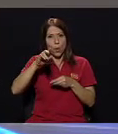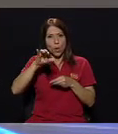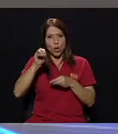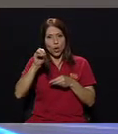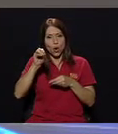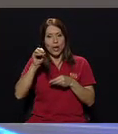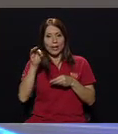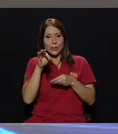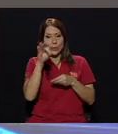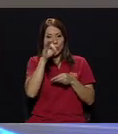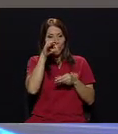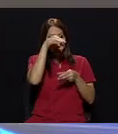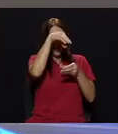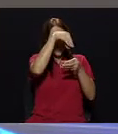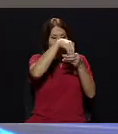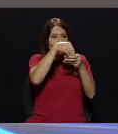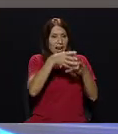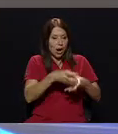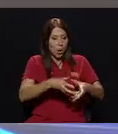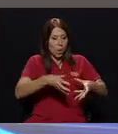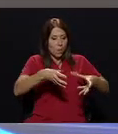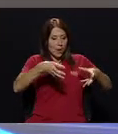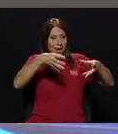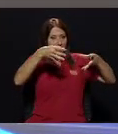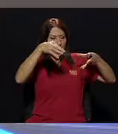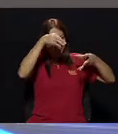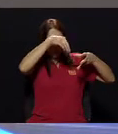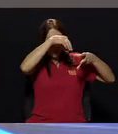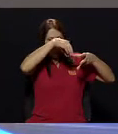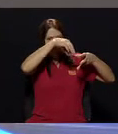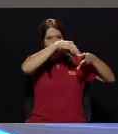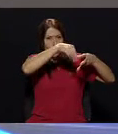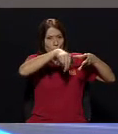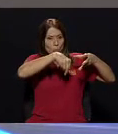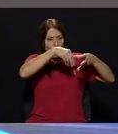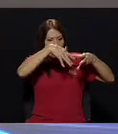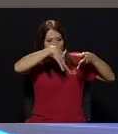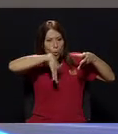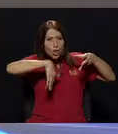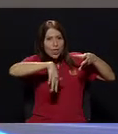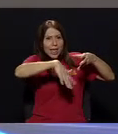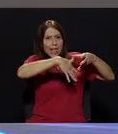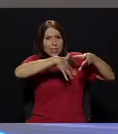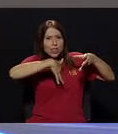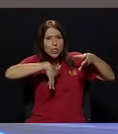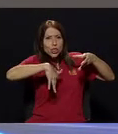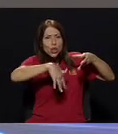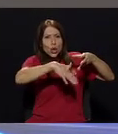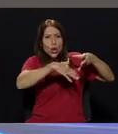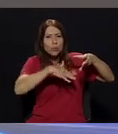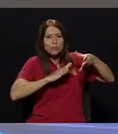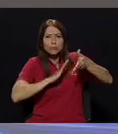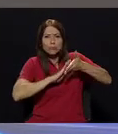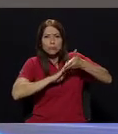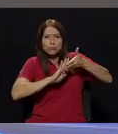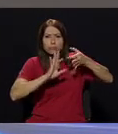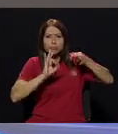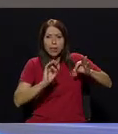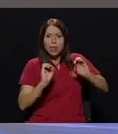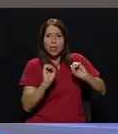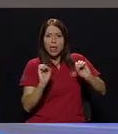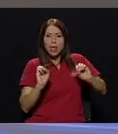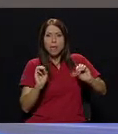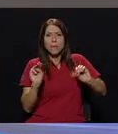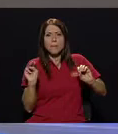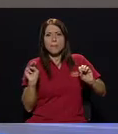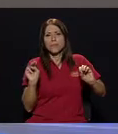a la colmena, y por eso es que la colmena por dentro está totalmente libre, digamos, de